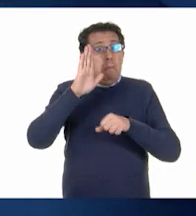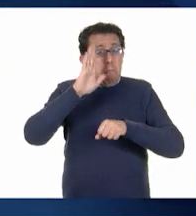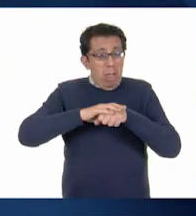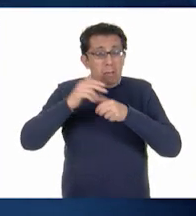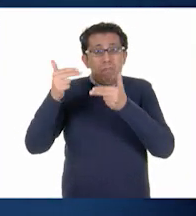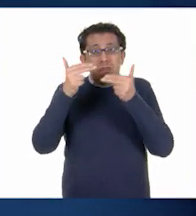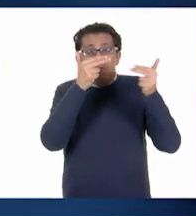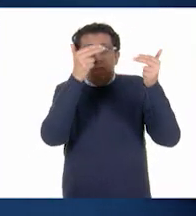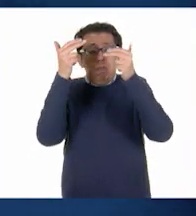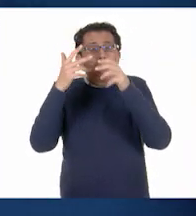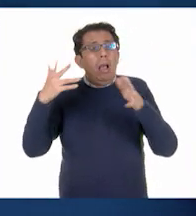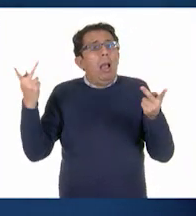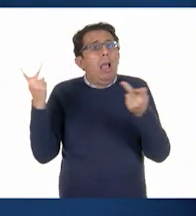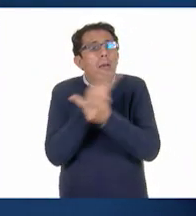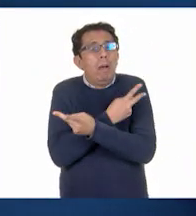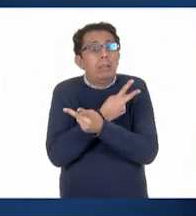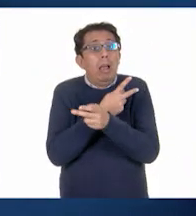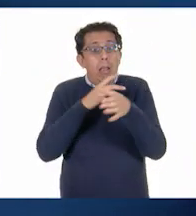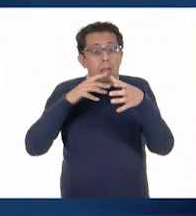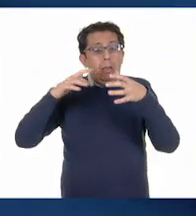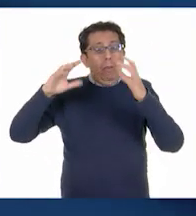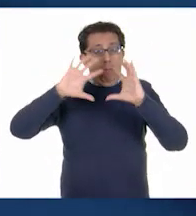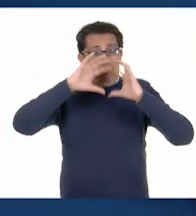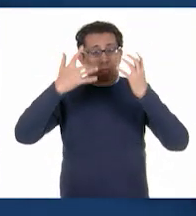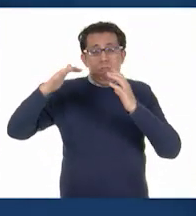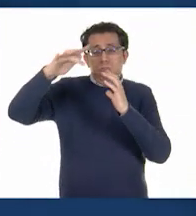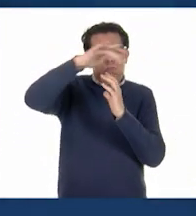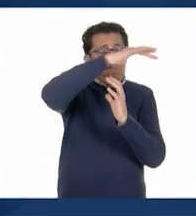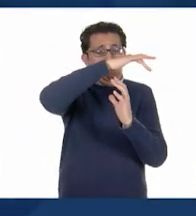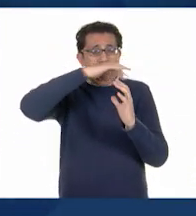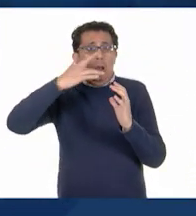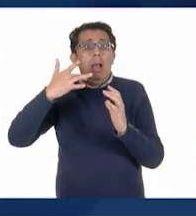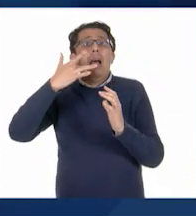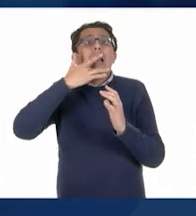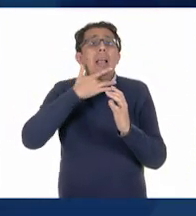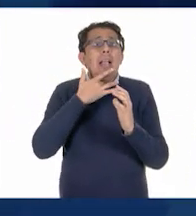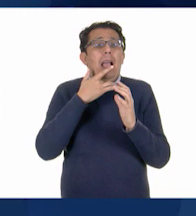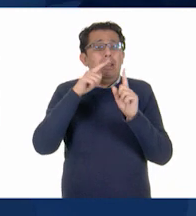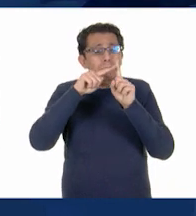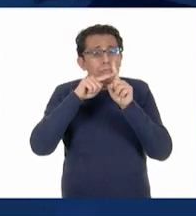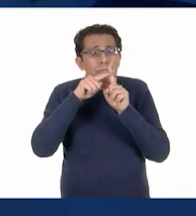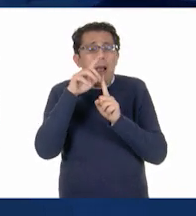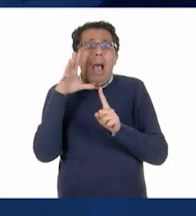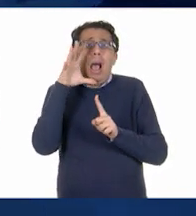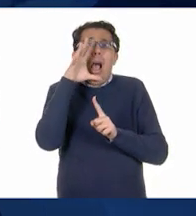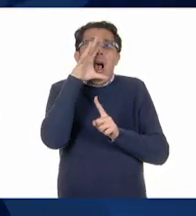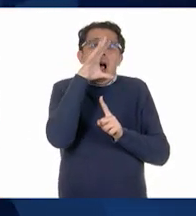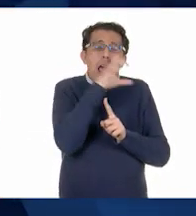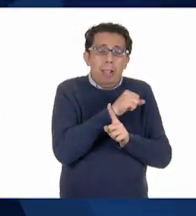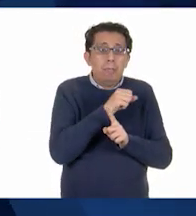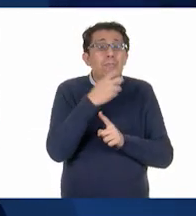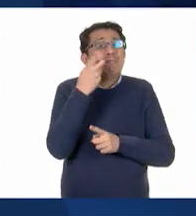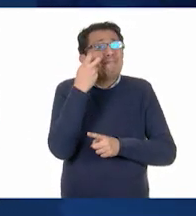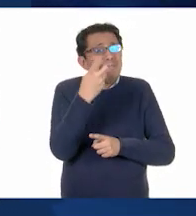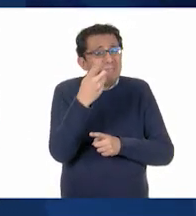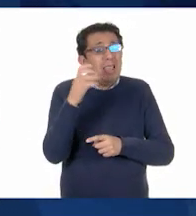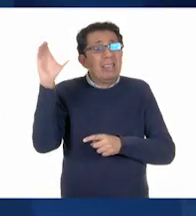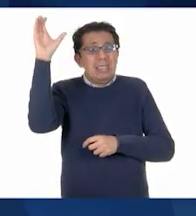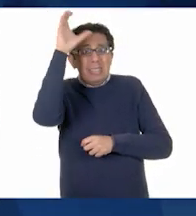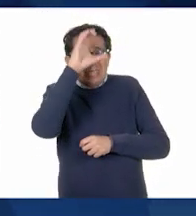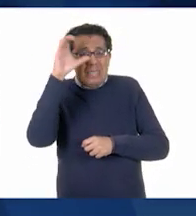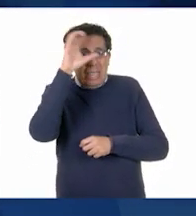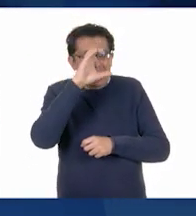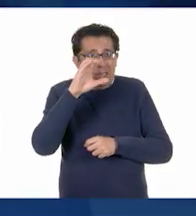de la atmósfera y, por lo tanto, el aumento general de la temperatura. Por eso, parte de la comunidad científica predice